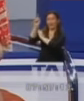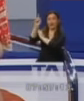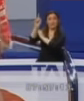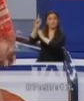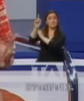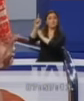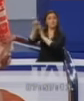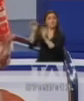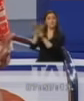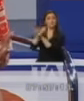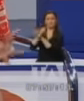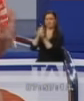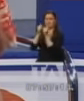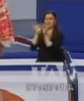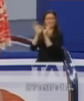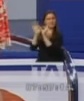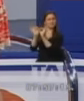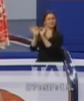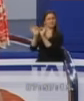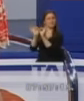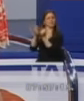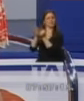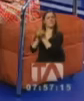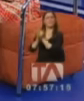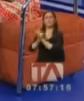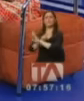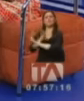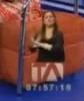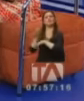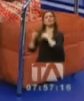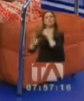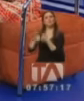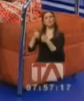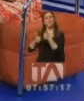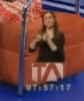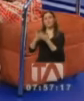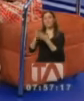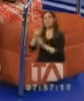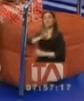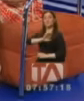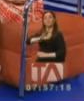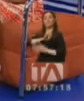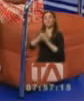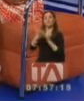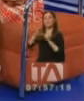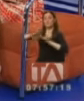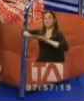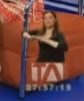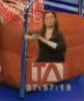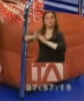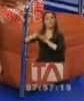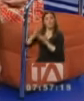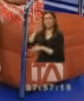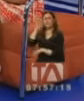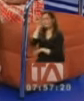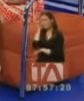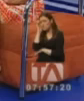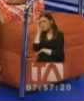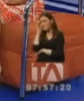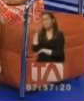funciona de muy buena manera. ¿Cuál sería la recomendación o al municipio e incluso a la comunidad que está muy